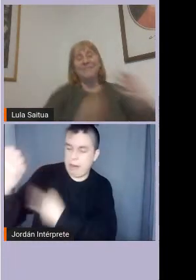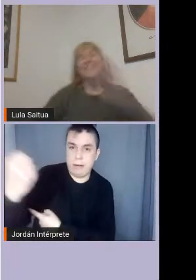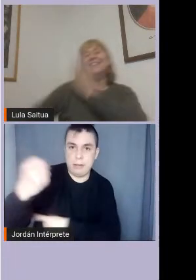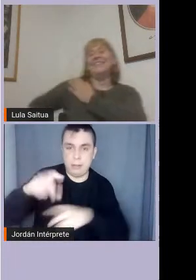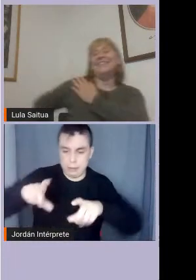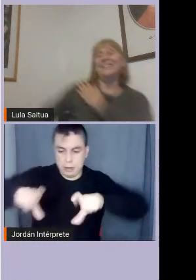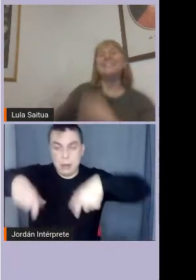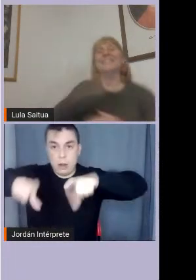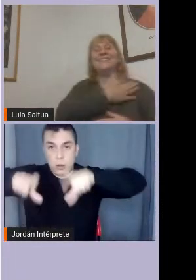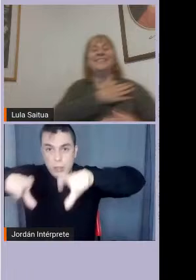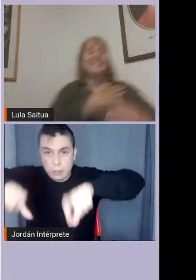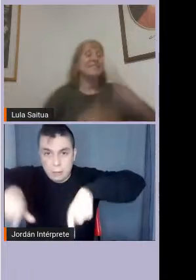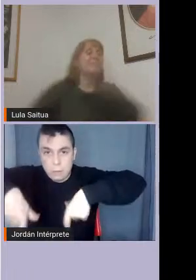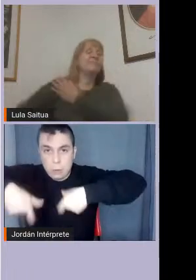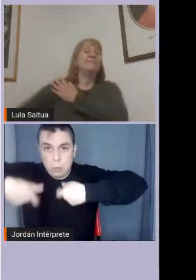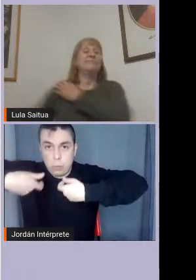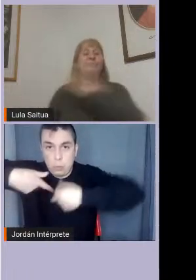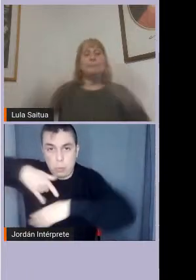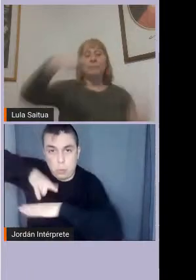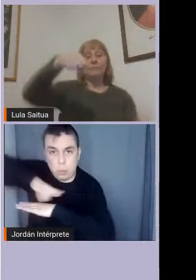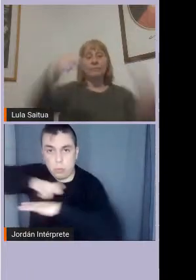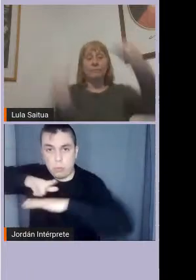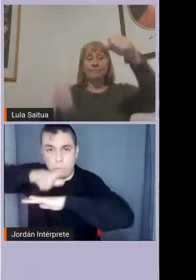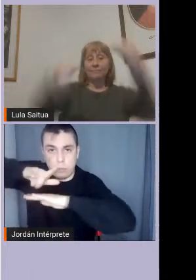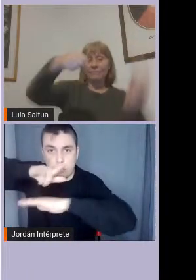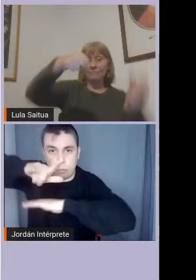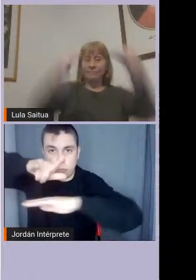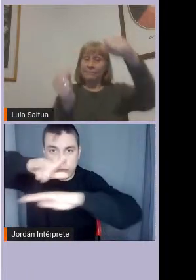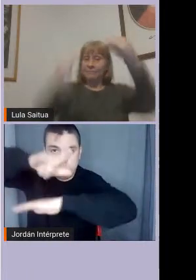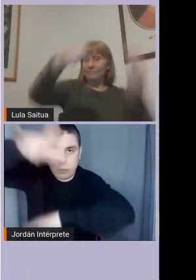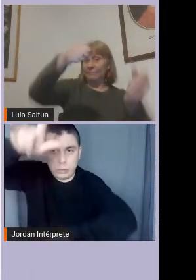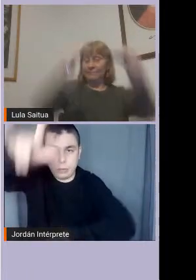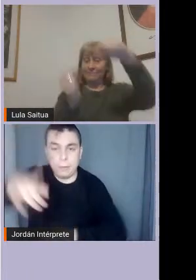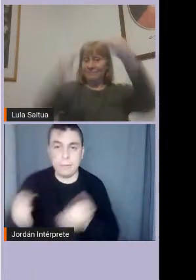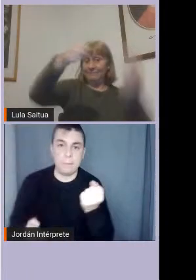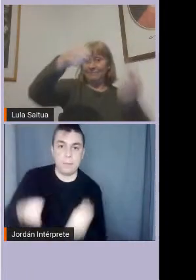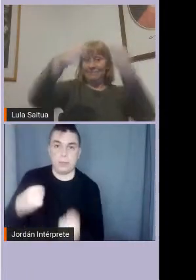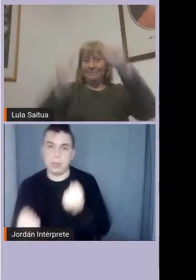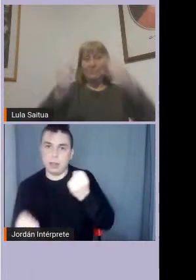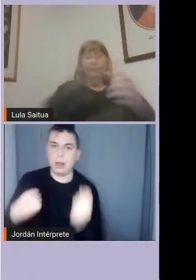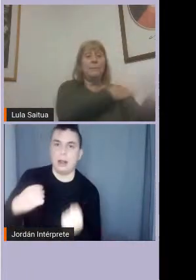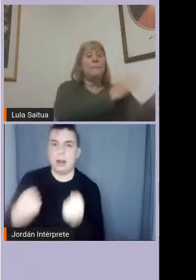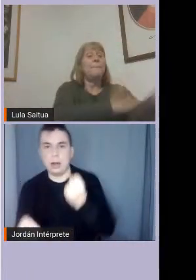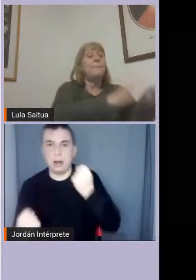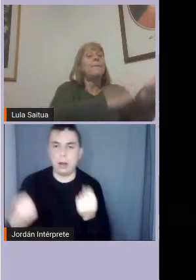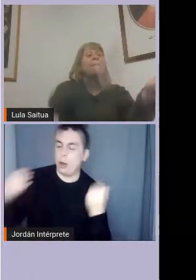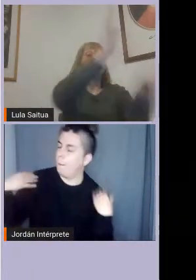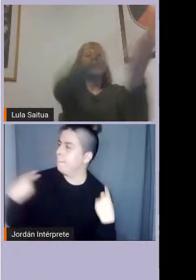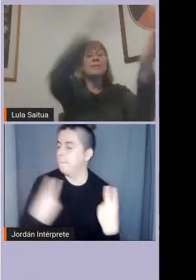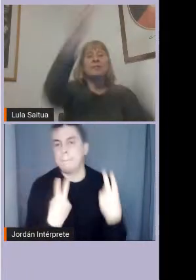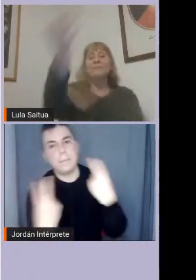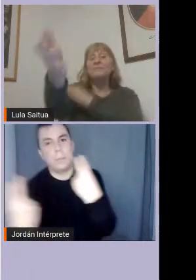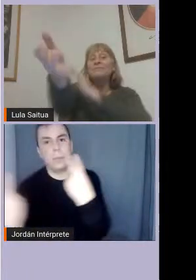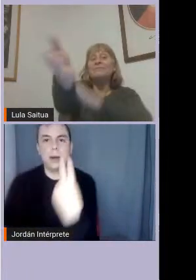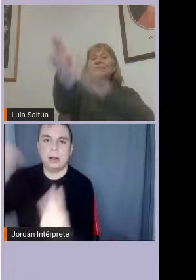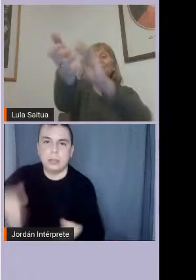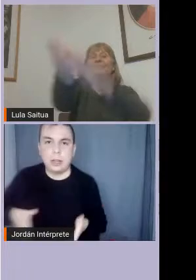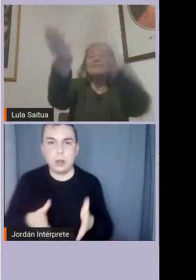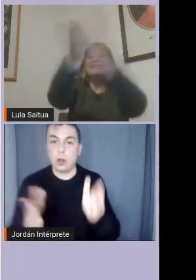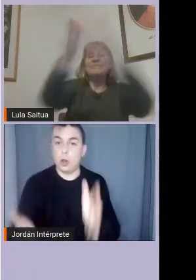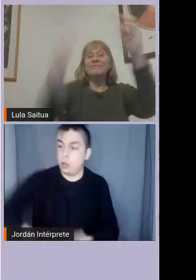vuelo al instante. En el auto voy a pasear por las calles de mi